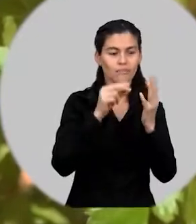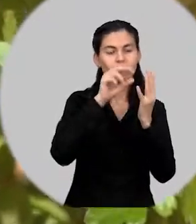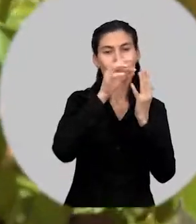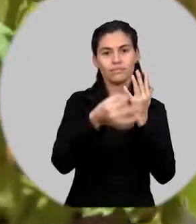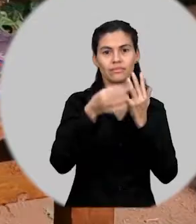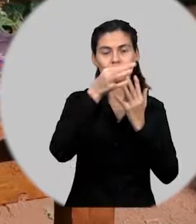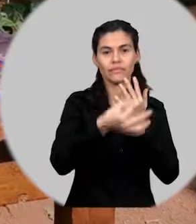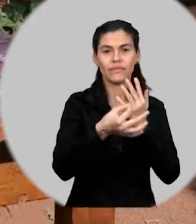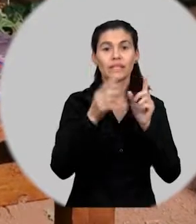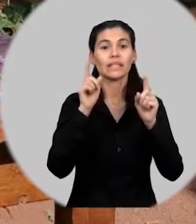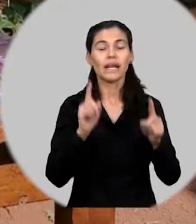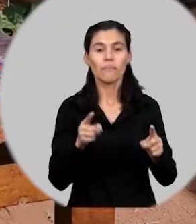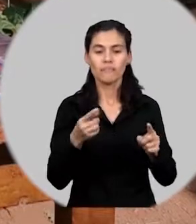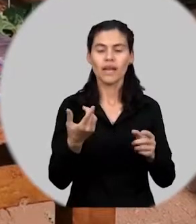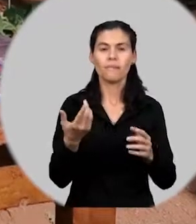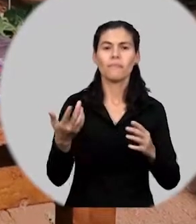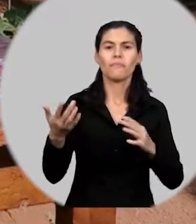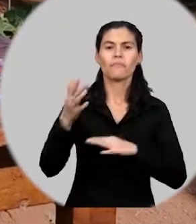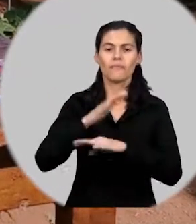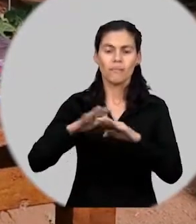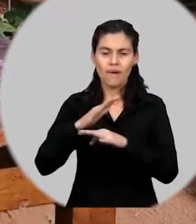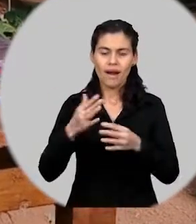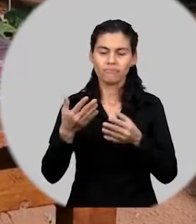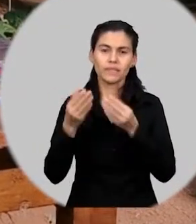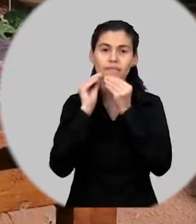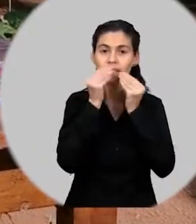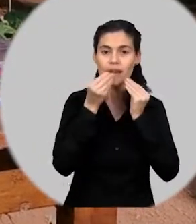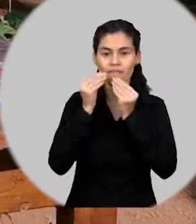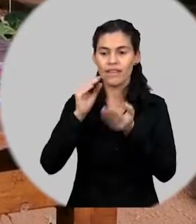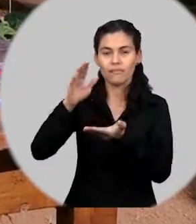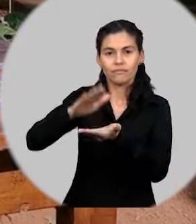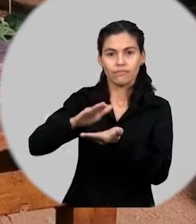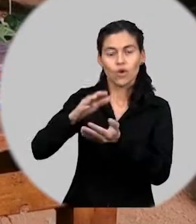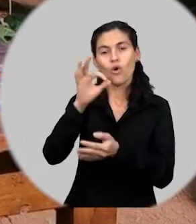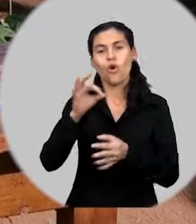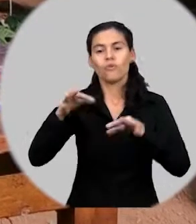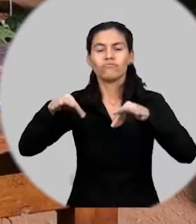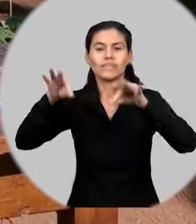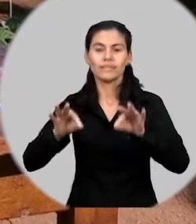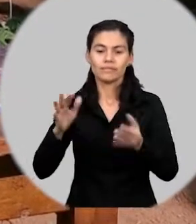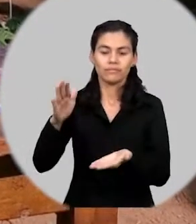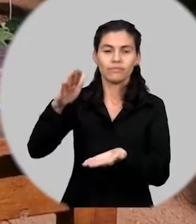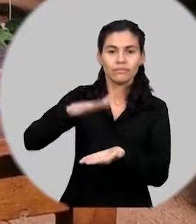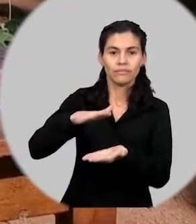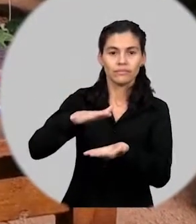y preferentemente dejarlos en una servilleta o en un paño.